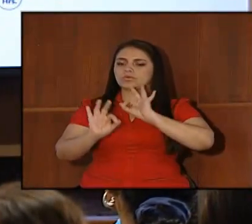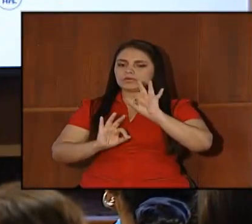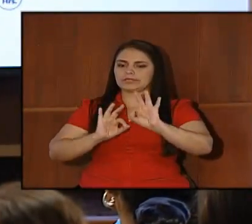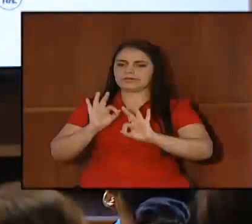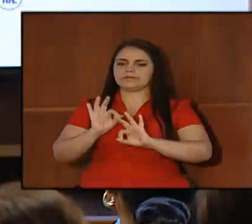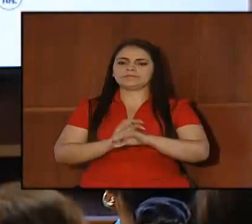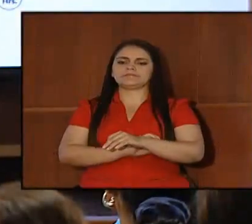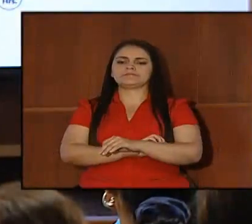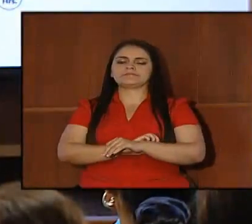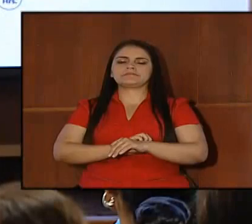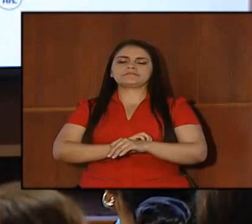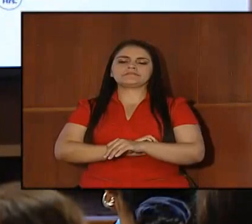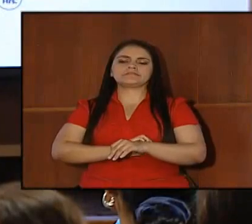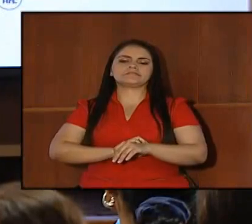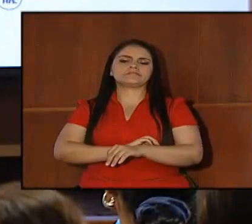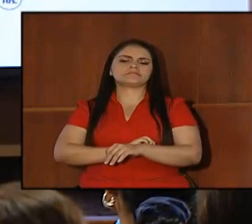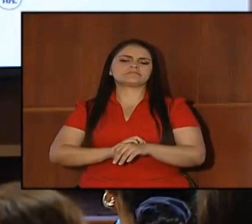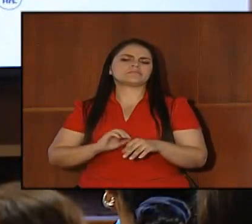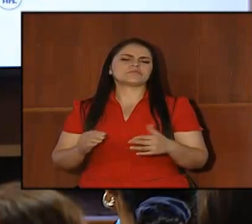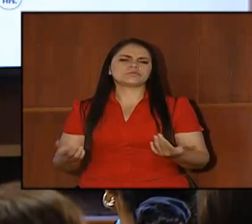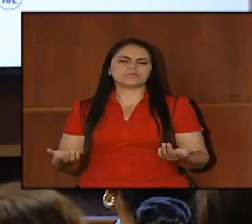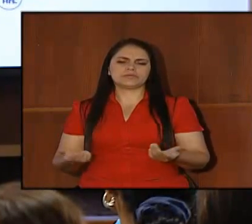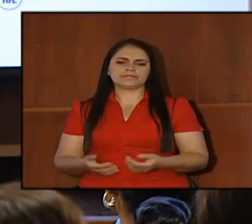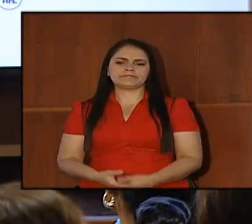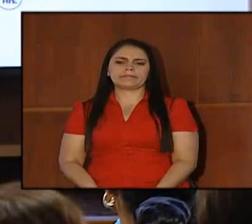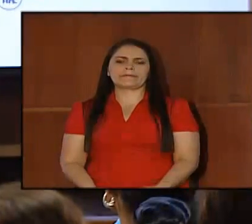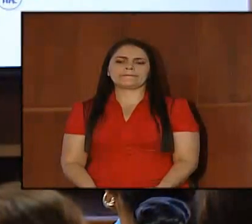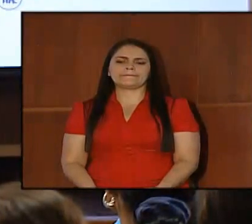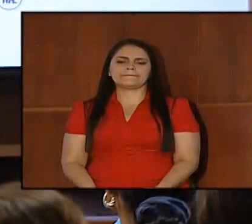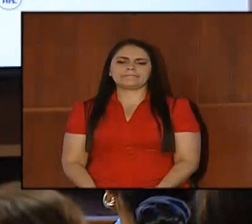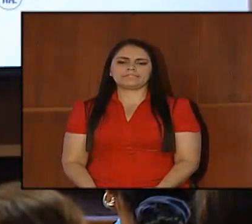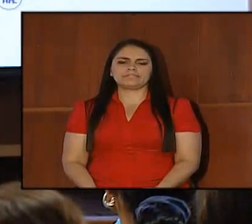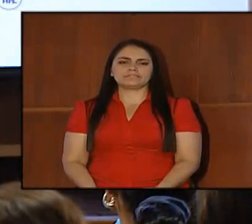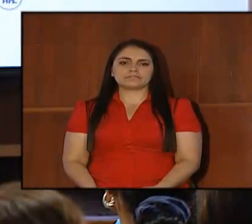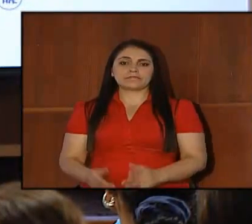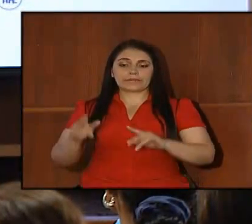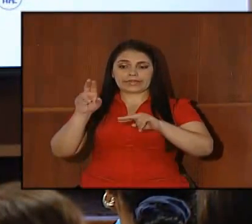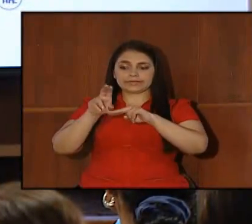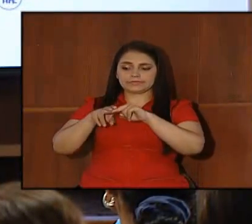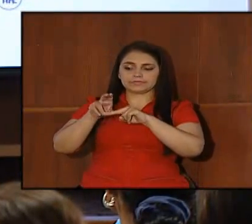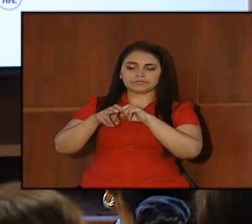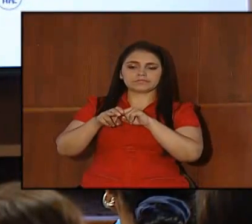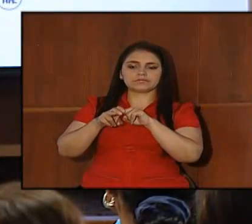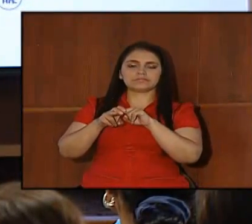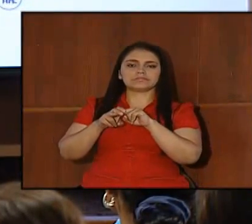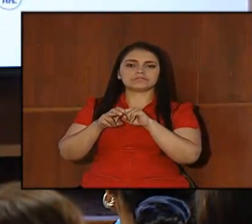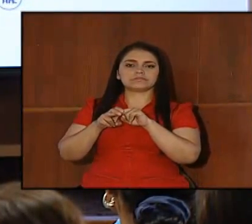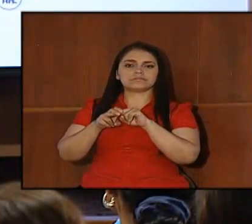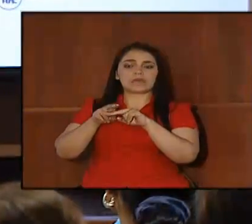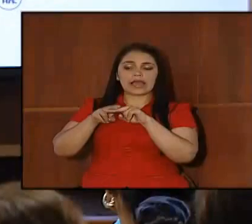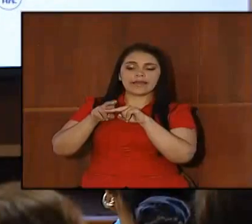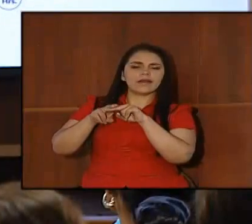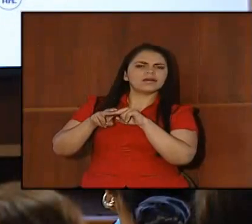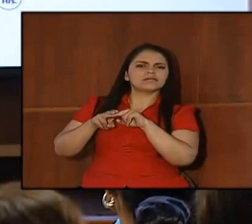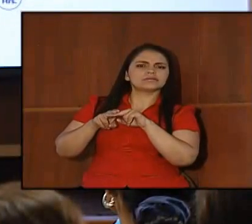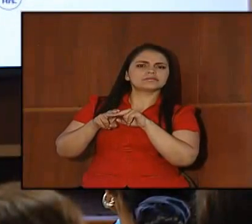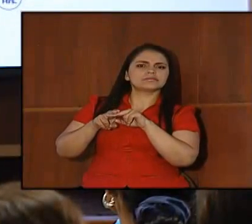tener para sentar a un paciente en silla es que si lo vamos a sentar es porque estamos,